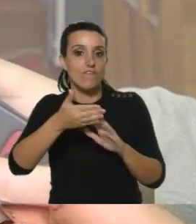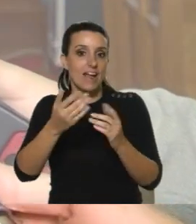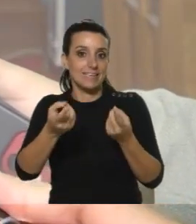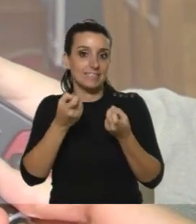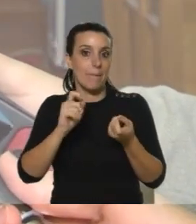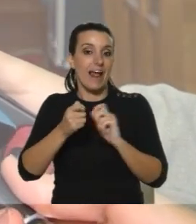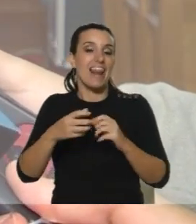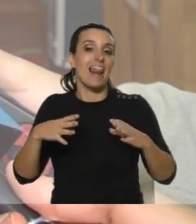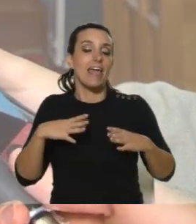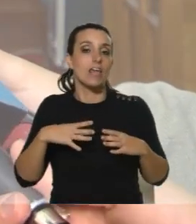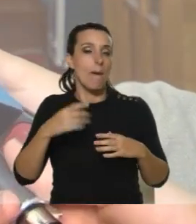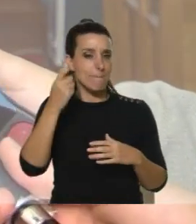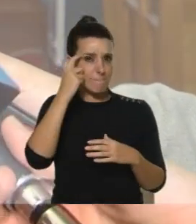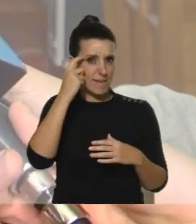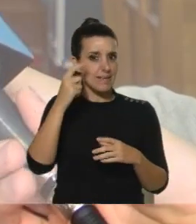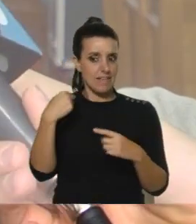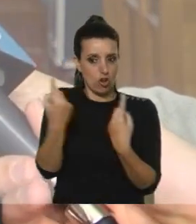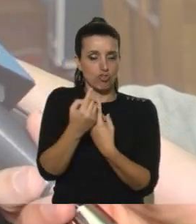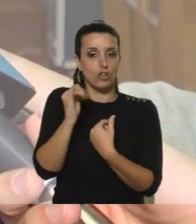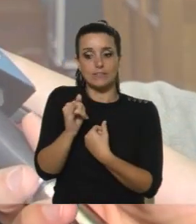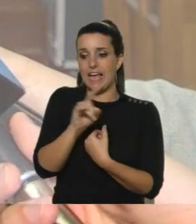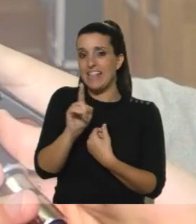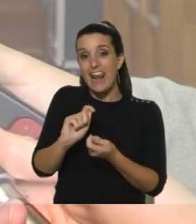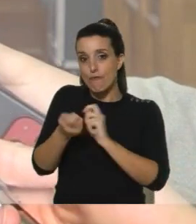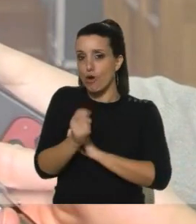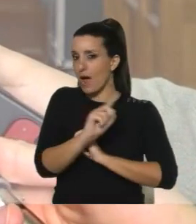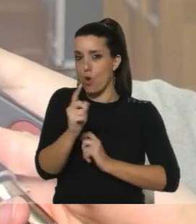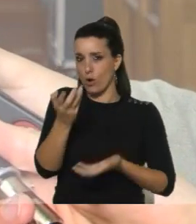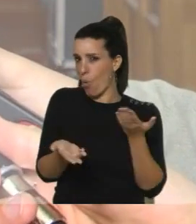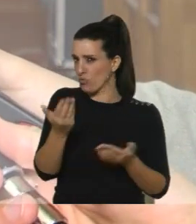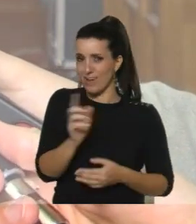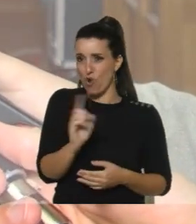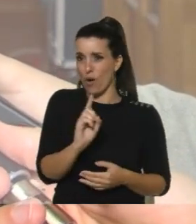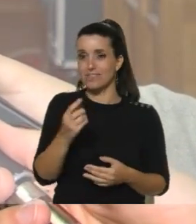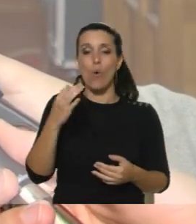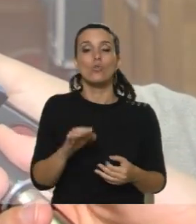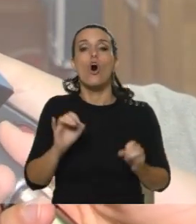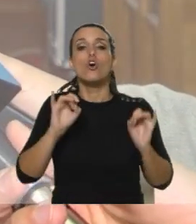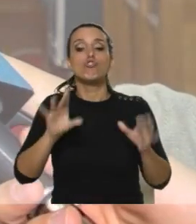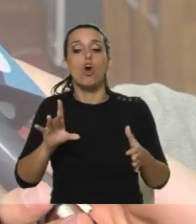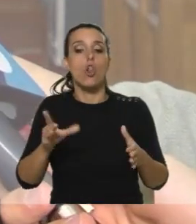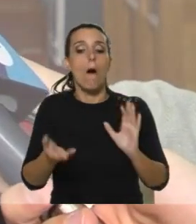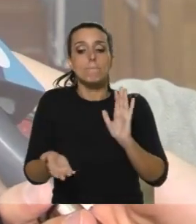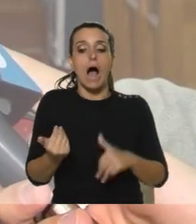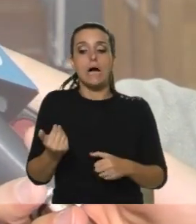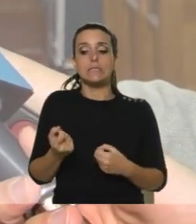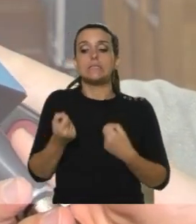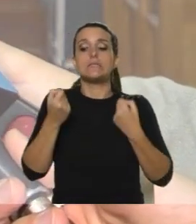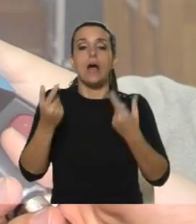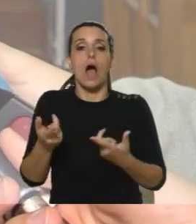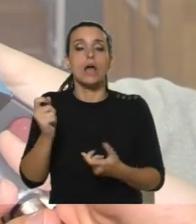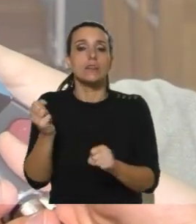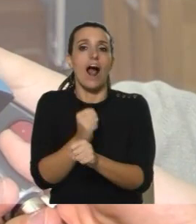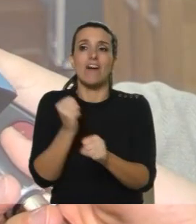necesarias nosotros seguimos pensando que esta es una reforma injusta que que solo pone su peso sobre los hombros